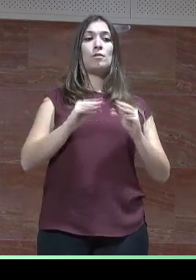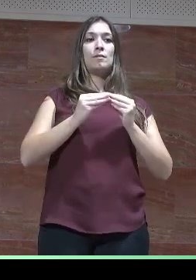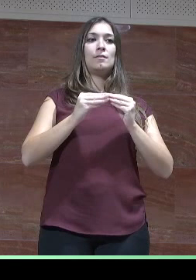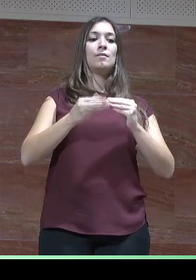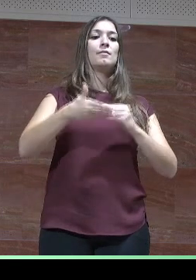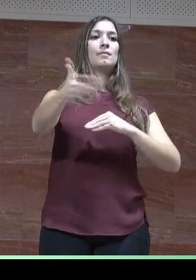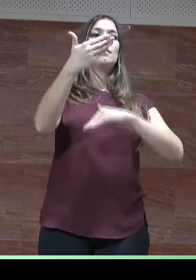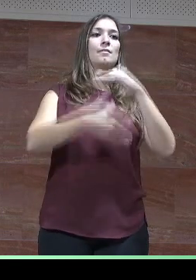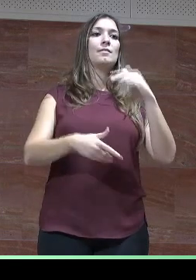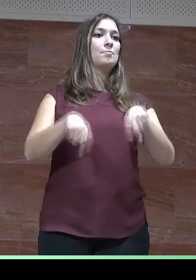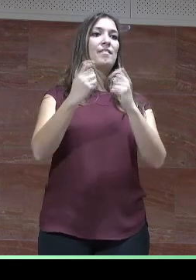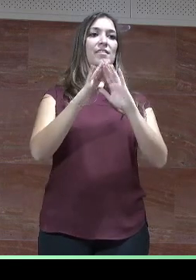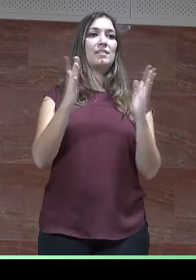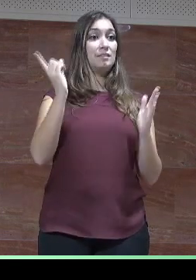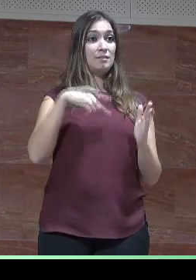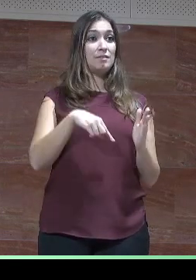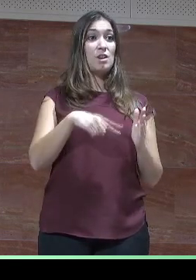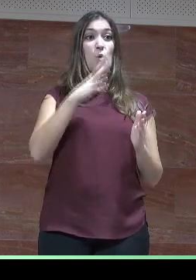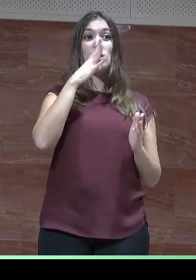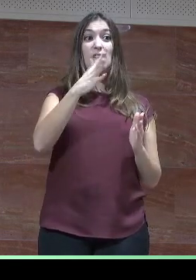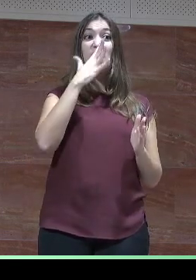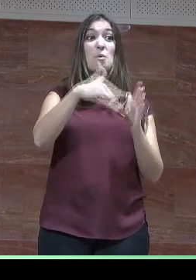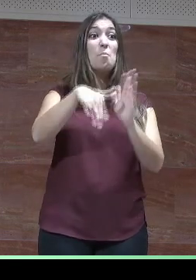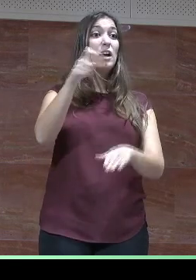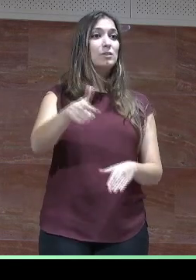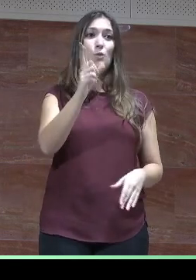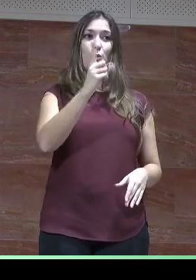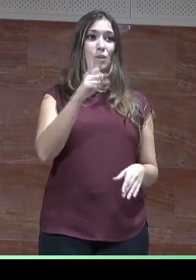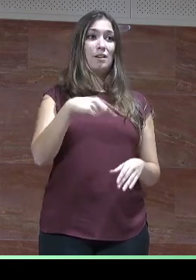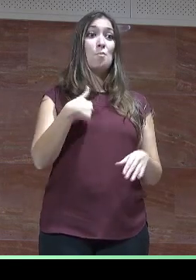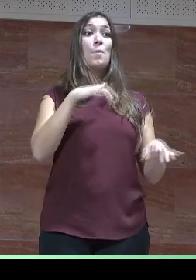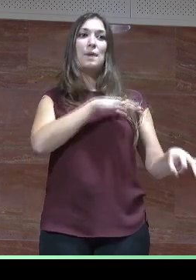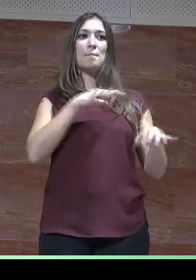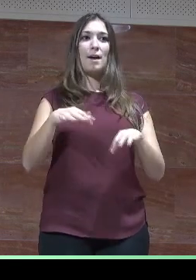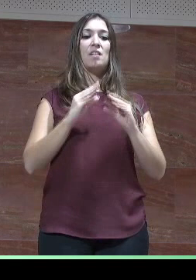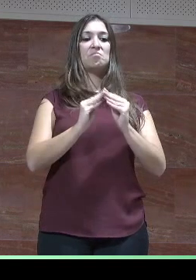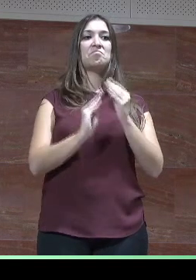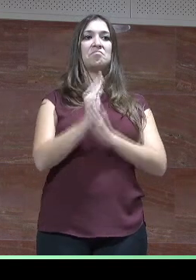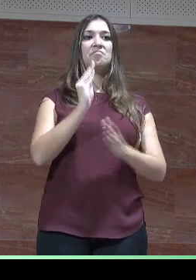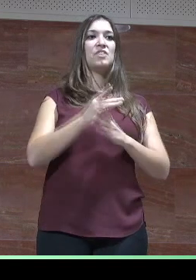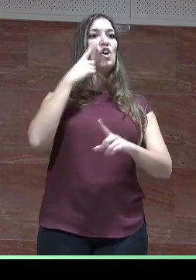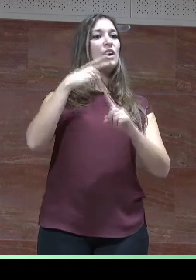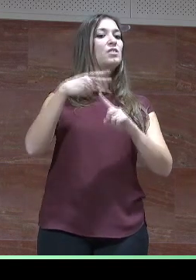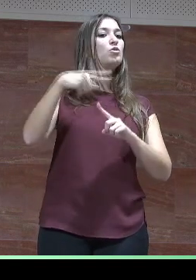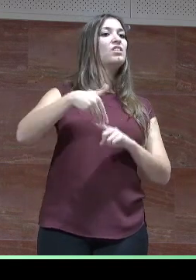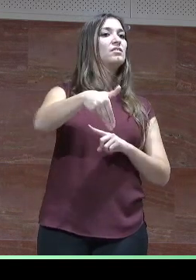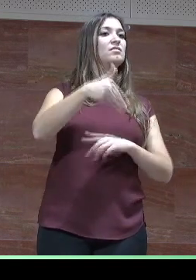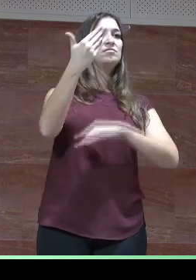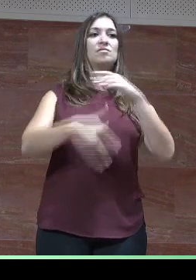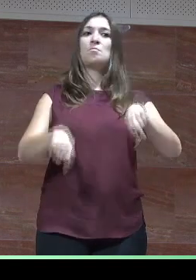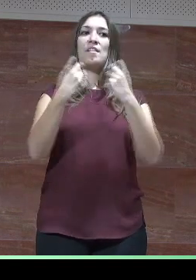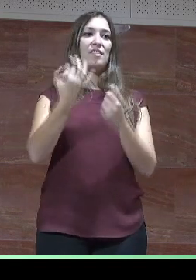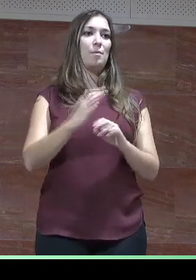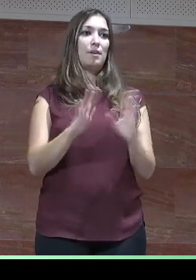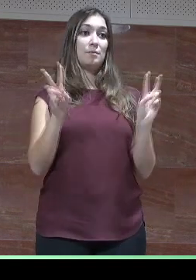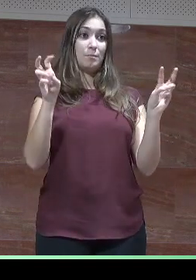se fabrica que vaya a durar más de 4 o 5 años. Consecuencia de un modelo productivo que tampoco tiene muy en